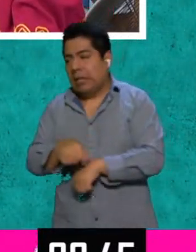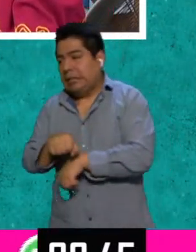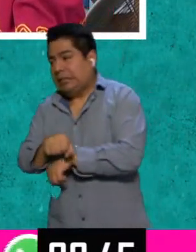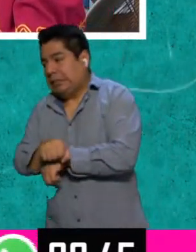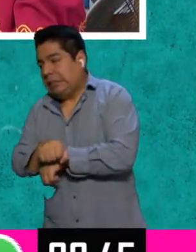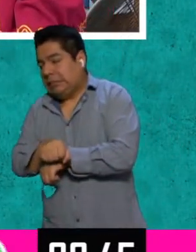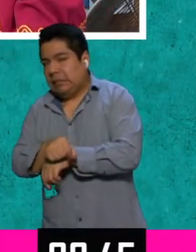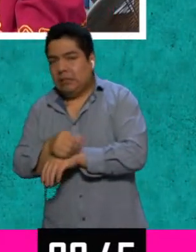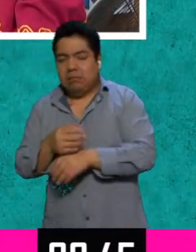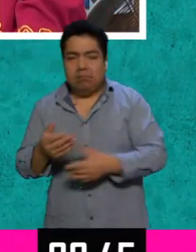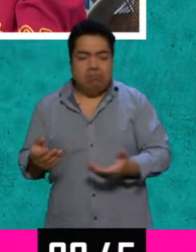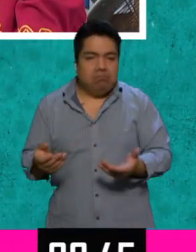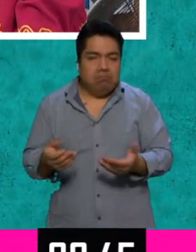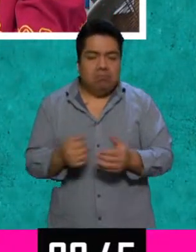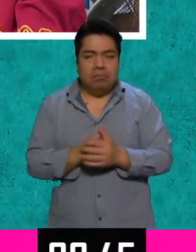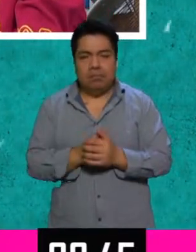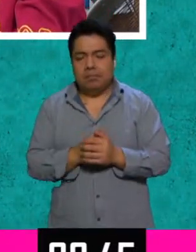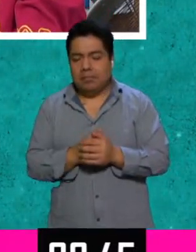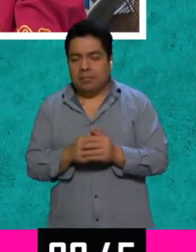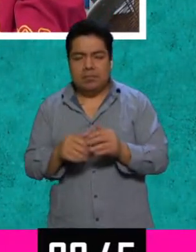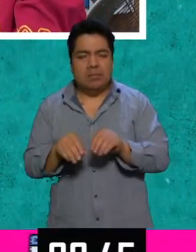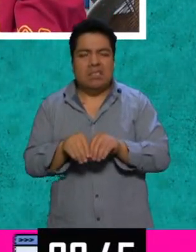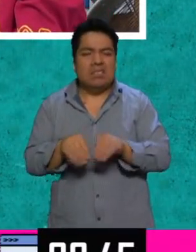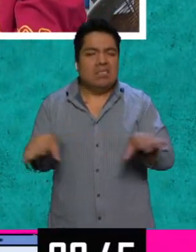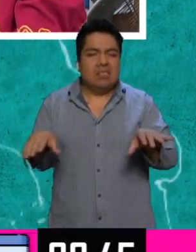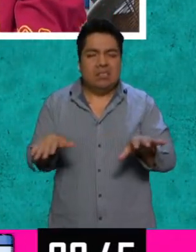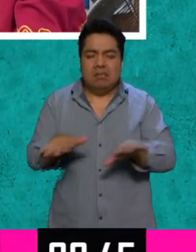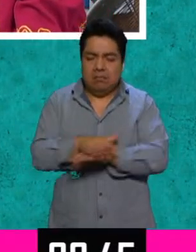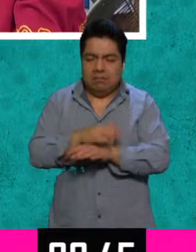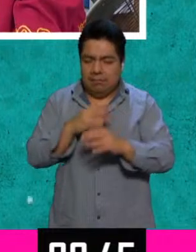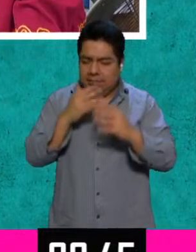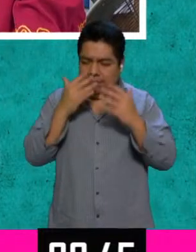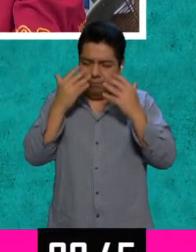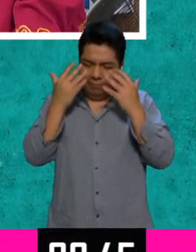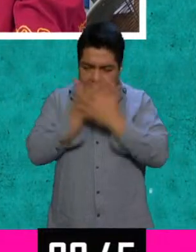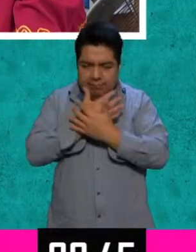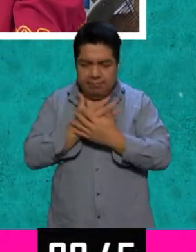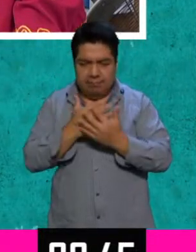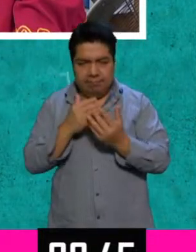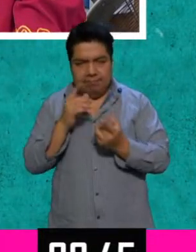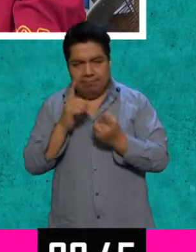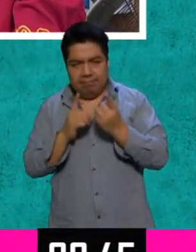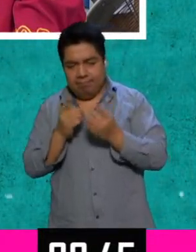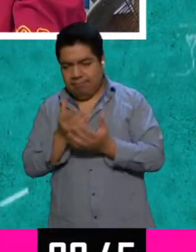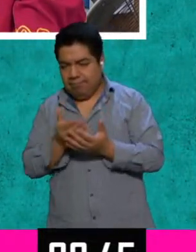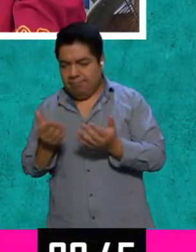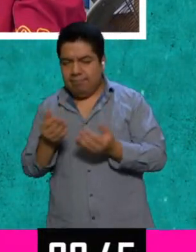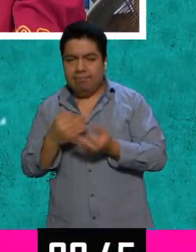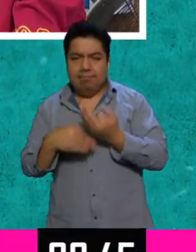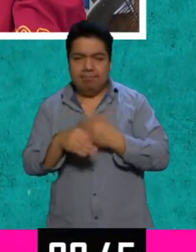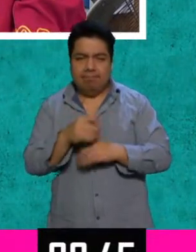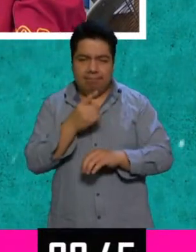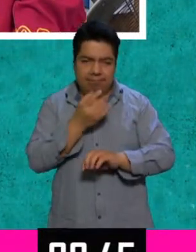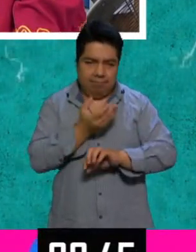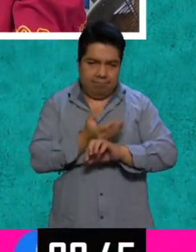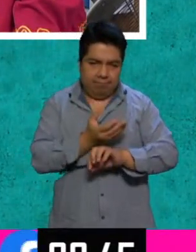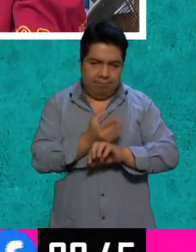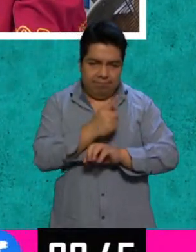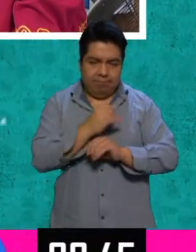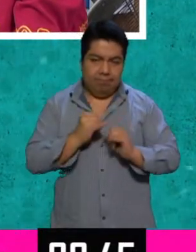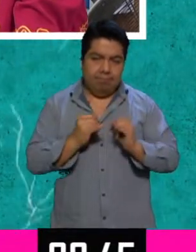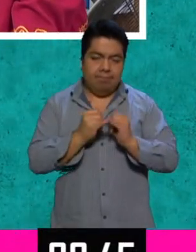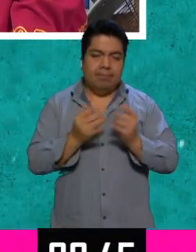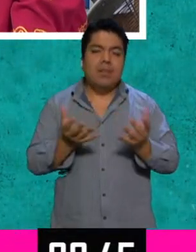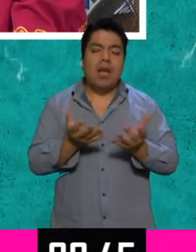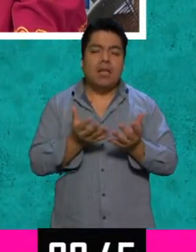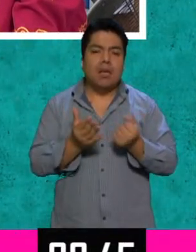una forma de dispersar, de confundir, pues generada por las propias agencias de Estados Unidos.